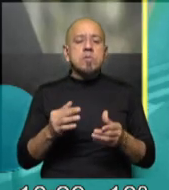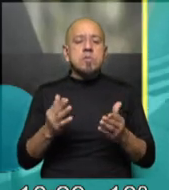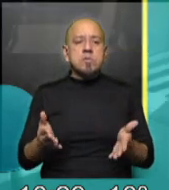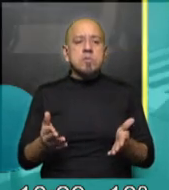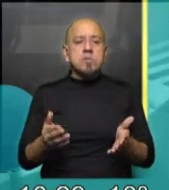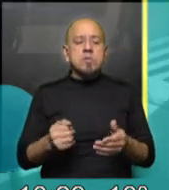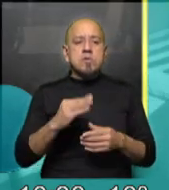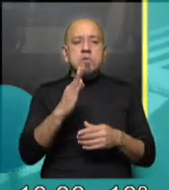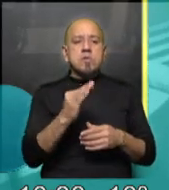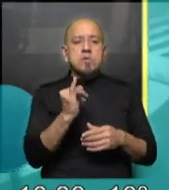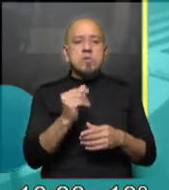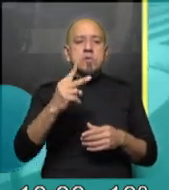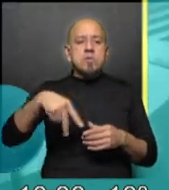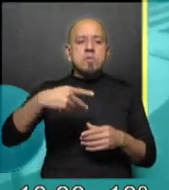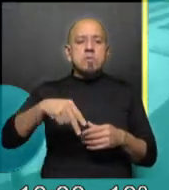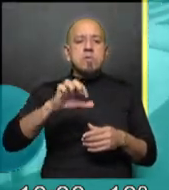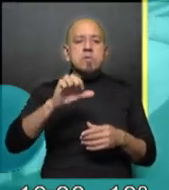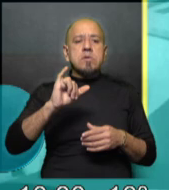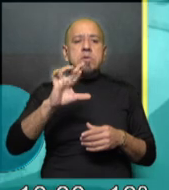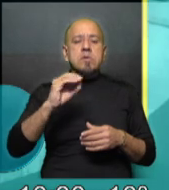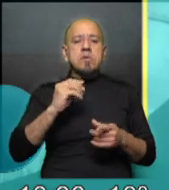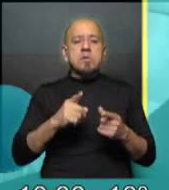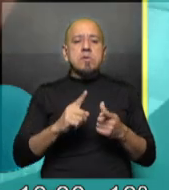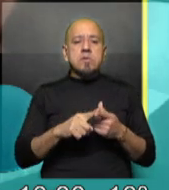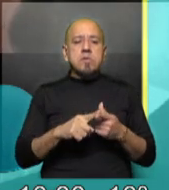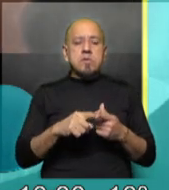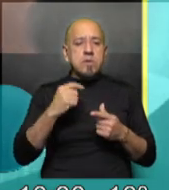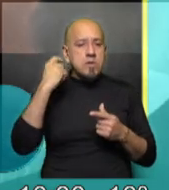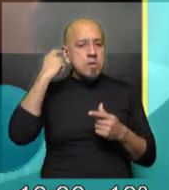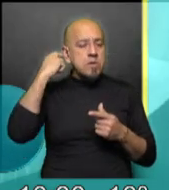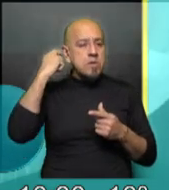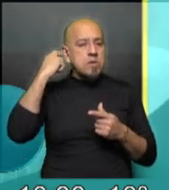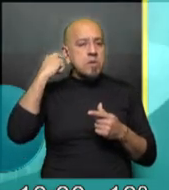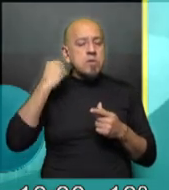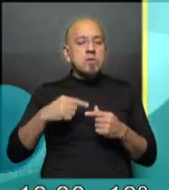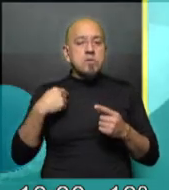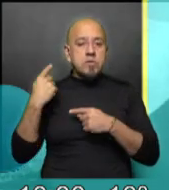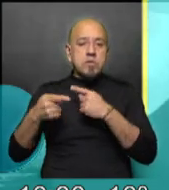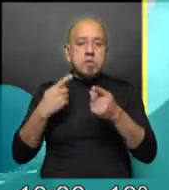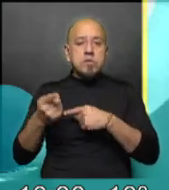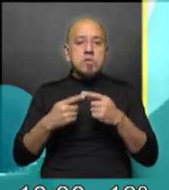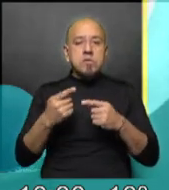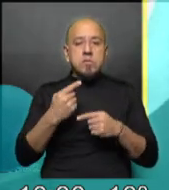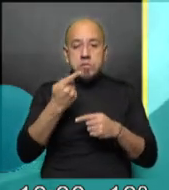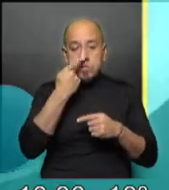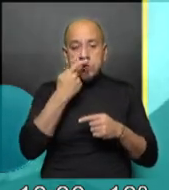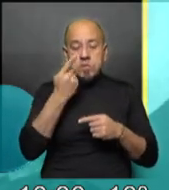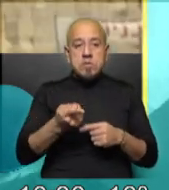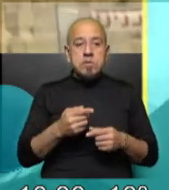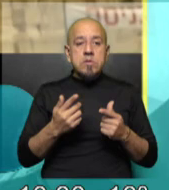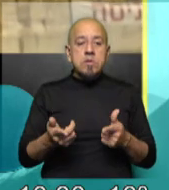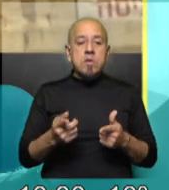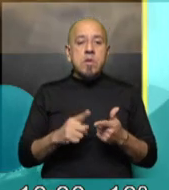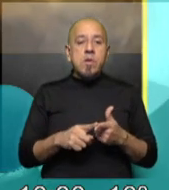Enrique Piñeiro por ahí también, actor y director y piloto de avión. Es una muy buena serie, se las recomiendo. Y el que no la haya